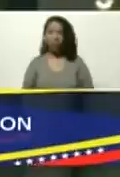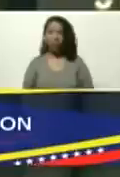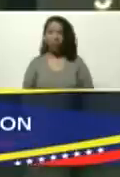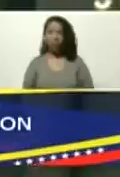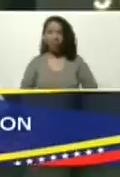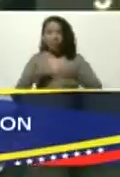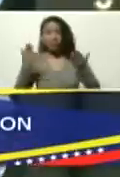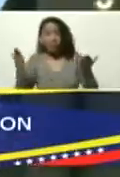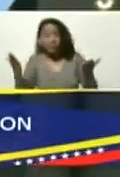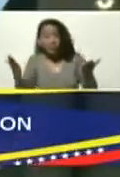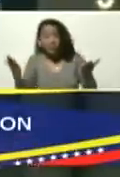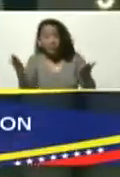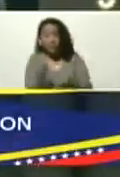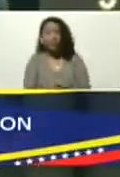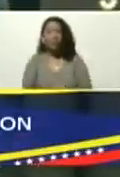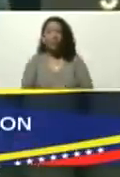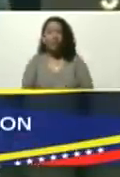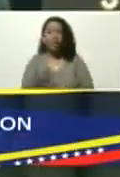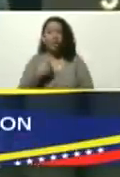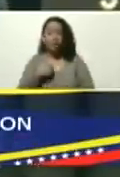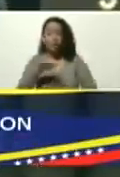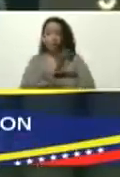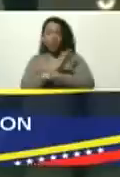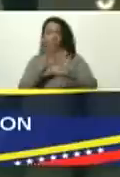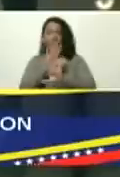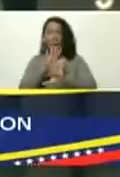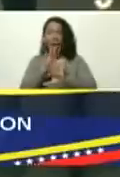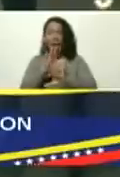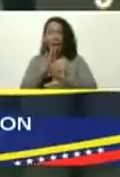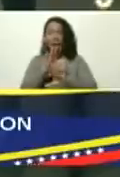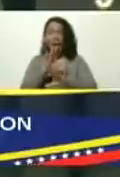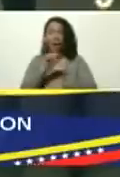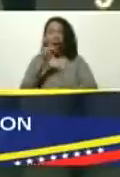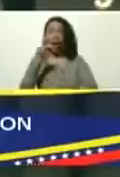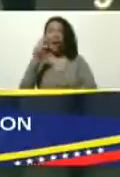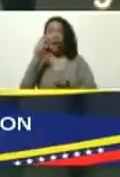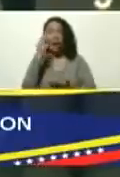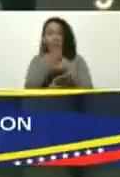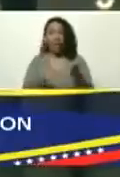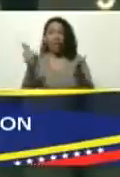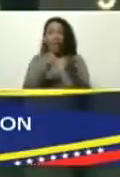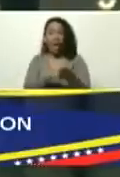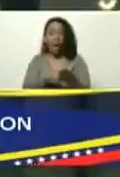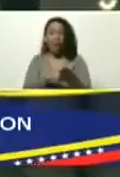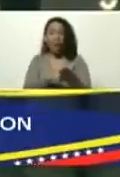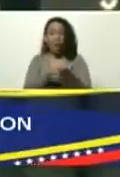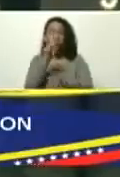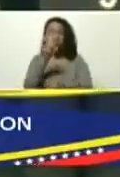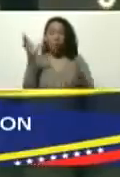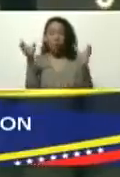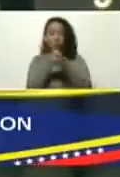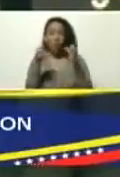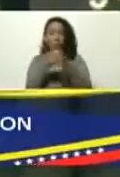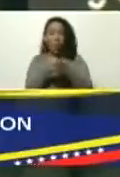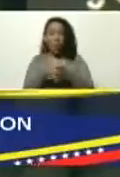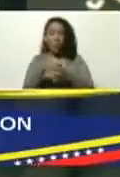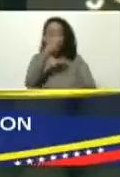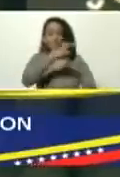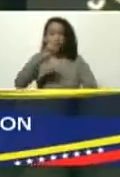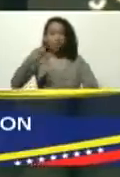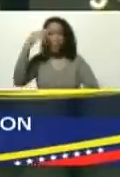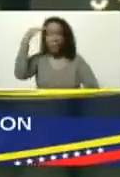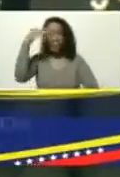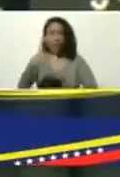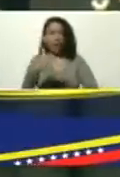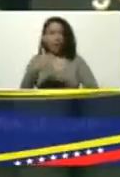Así que he ratificado en su mando a un conjunto de oficiales y he hecho